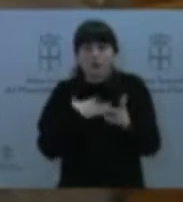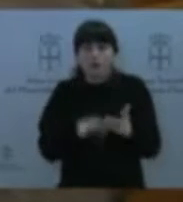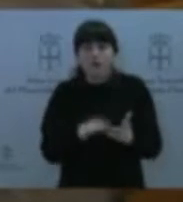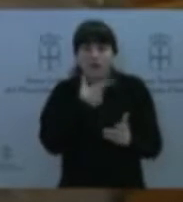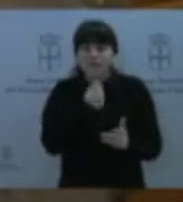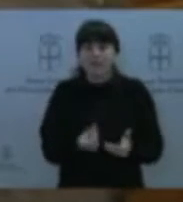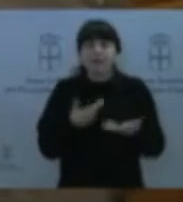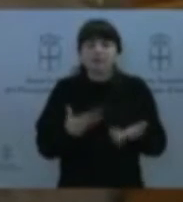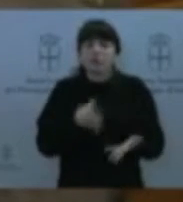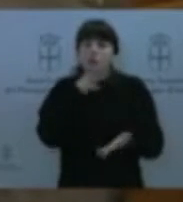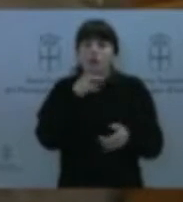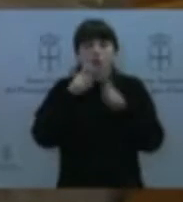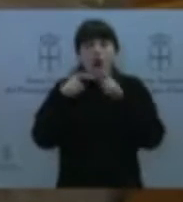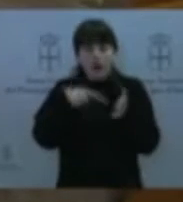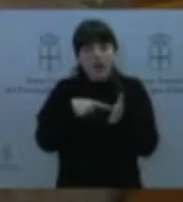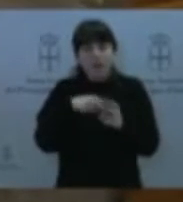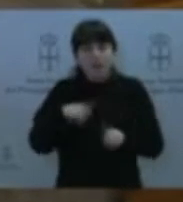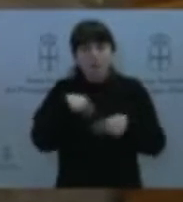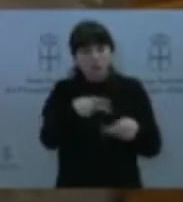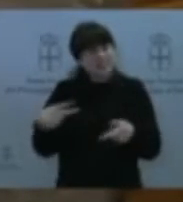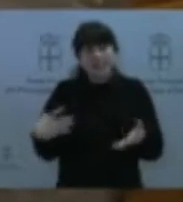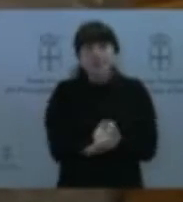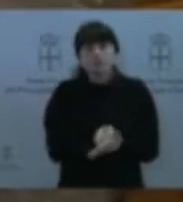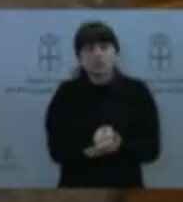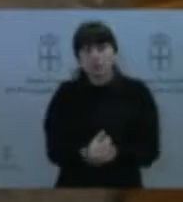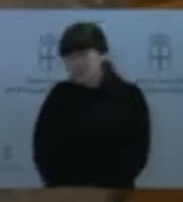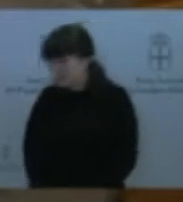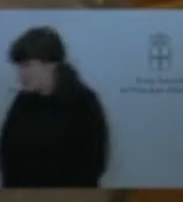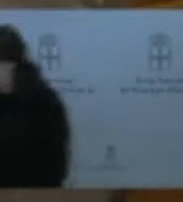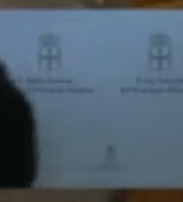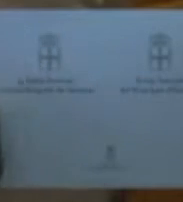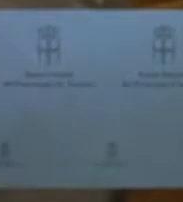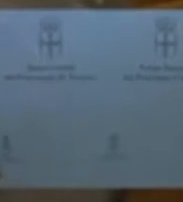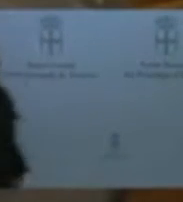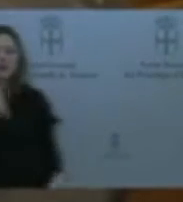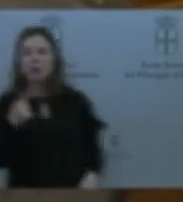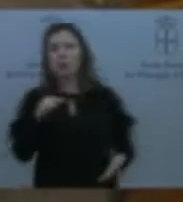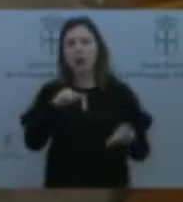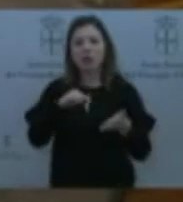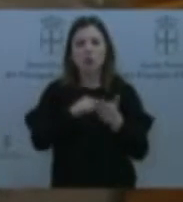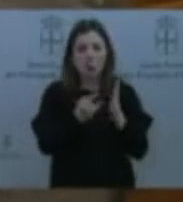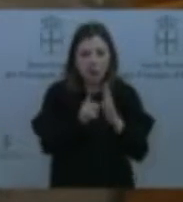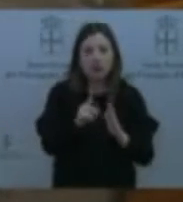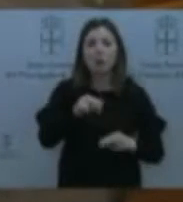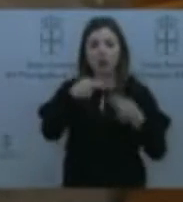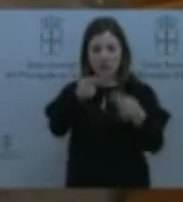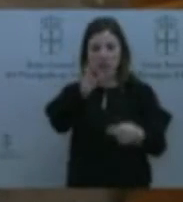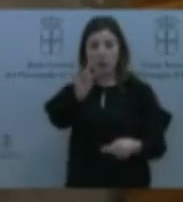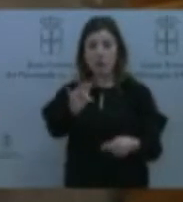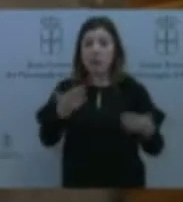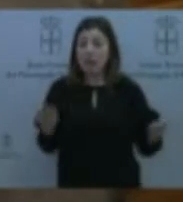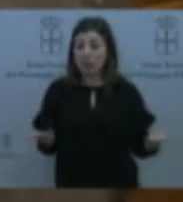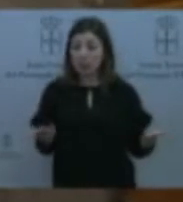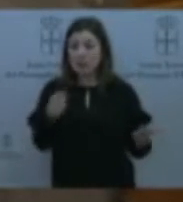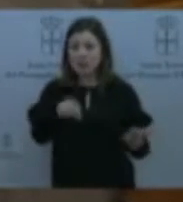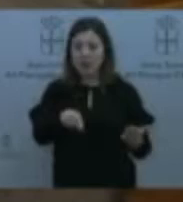atendidas todas ellas, no digo satisfechas, pero sí contestadas. Por lo tanto, esto le da transparencia, a mi entender,